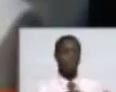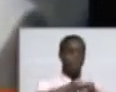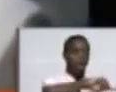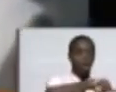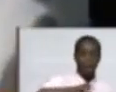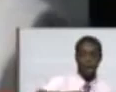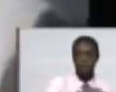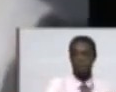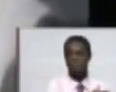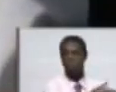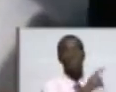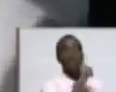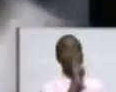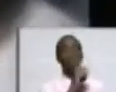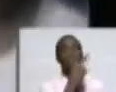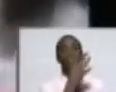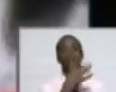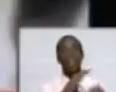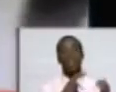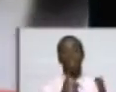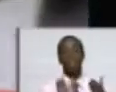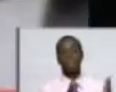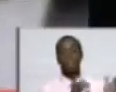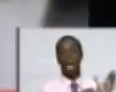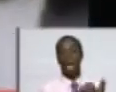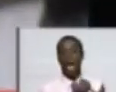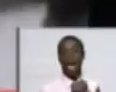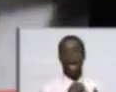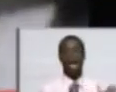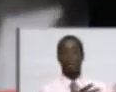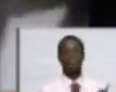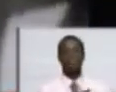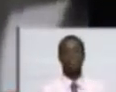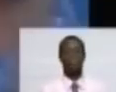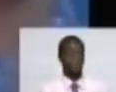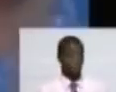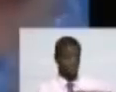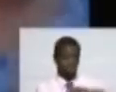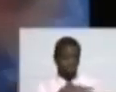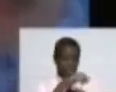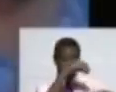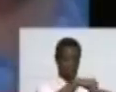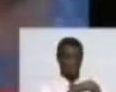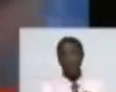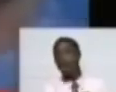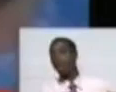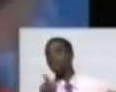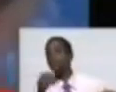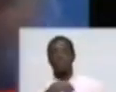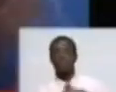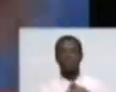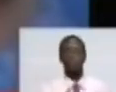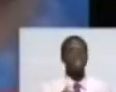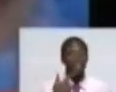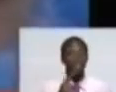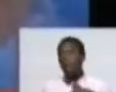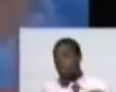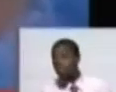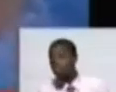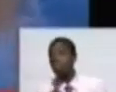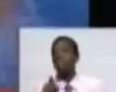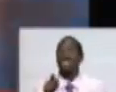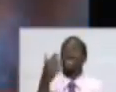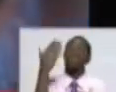Pero estudian el 24 de marzo. El colegio queda dentro del sector, no queda afuera. Si el colegio estuviera allá, uno dijera fue que el colegio está